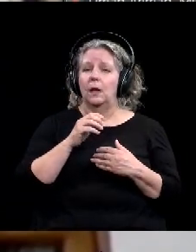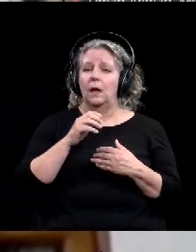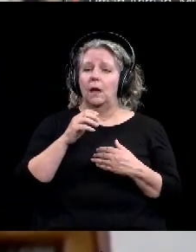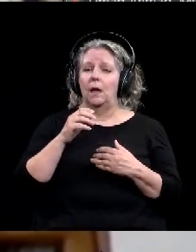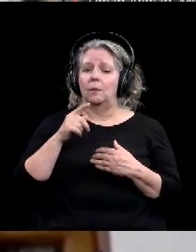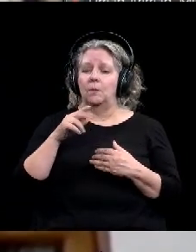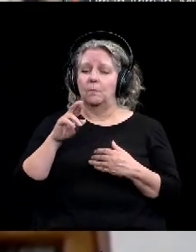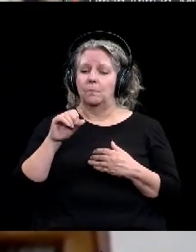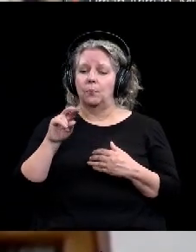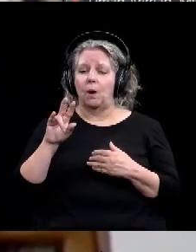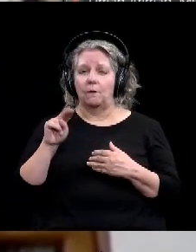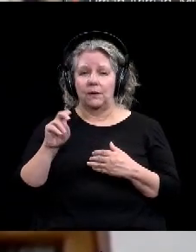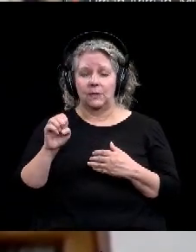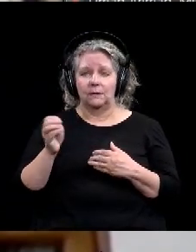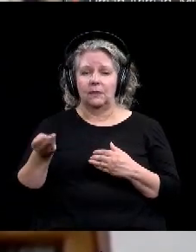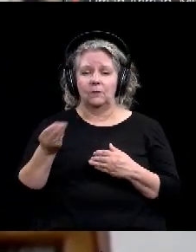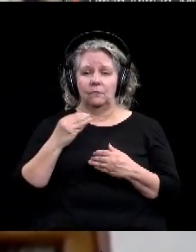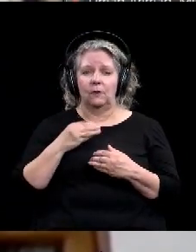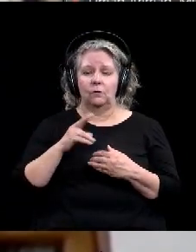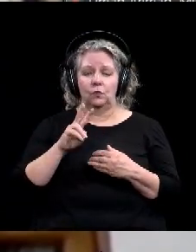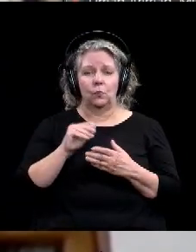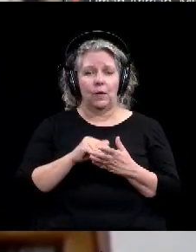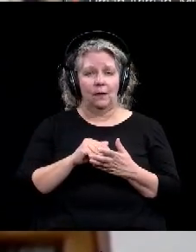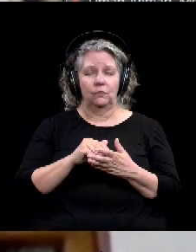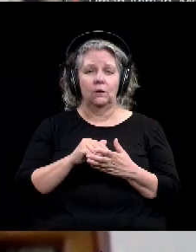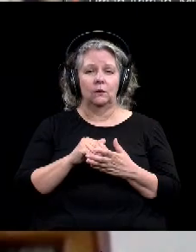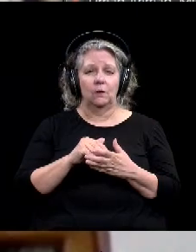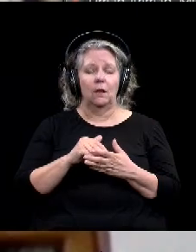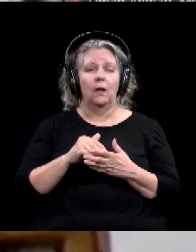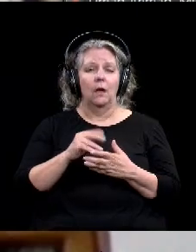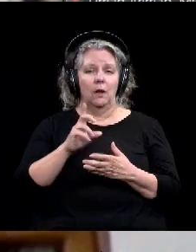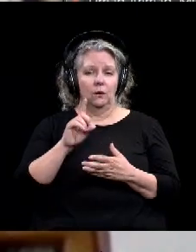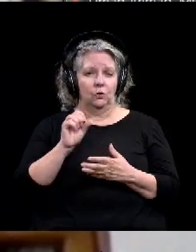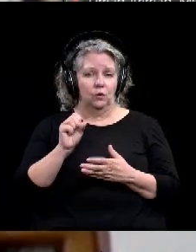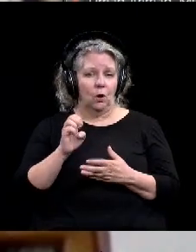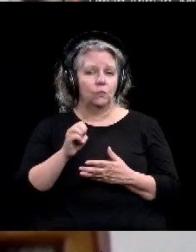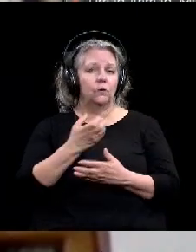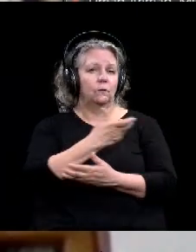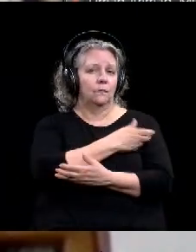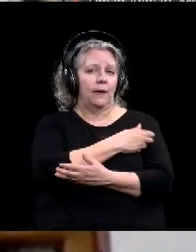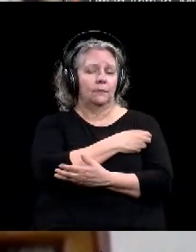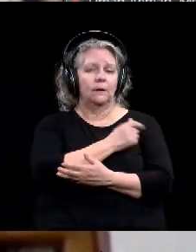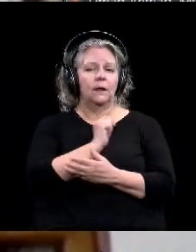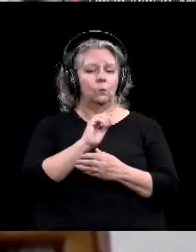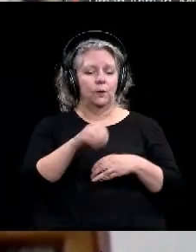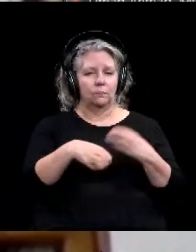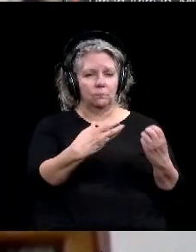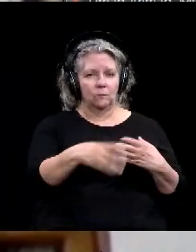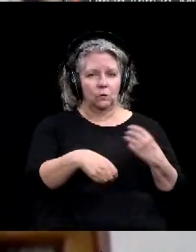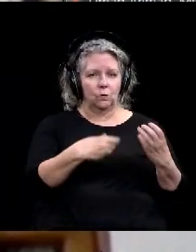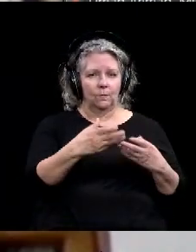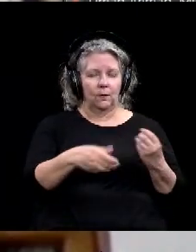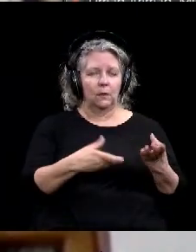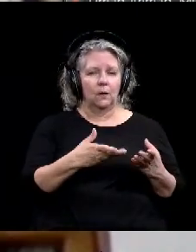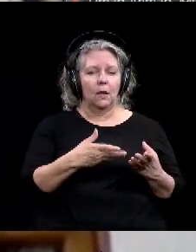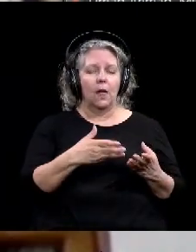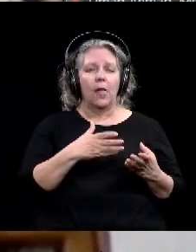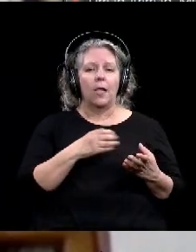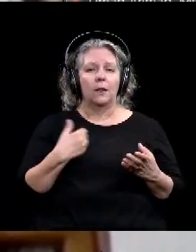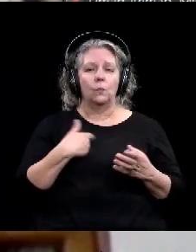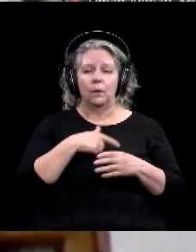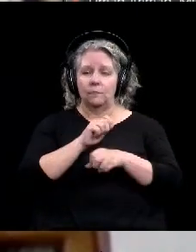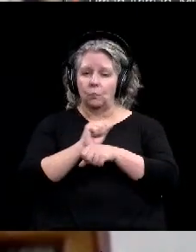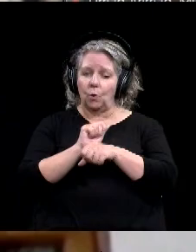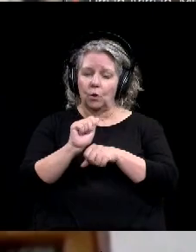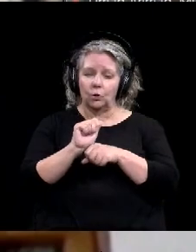vacunas y lo podemos distribuir a nuestros pacientes y hemos trabajado muy cerca con la